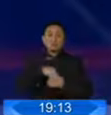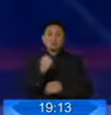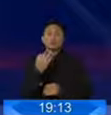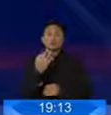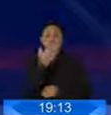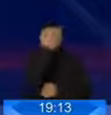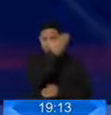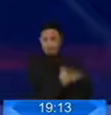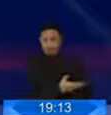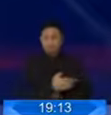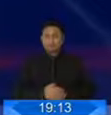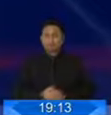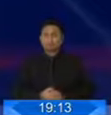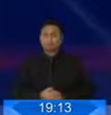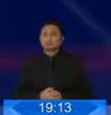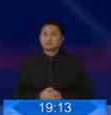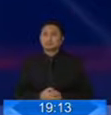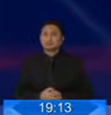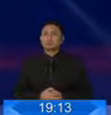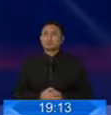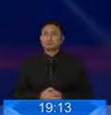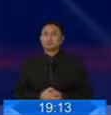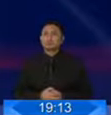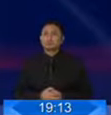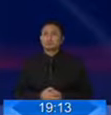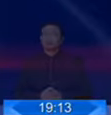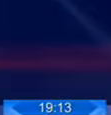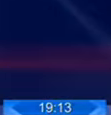habrían acudido a votar un total de